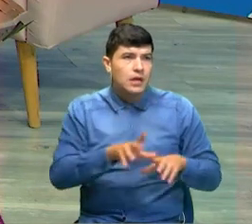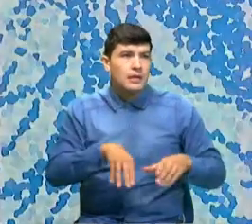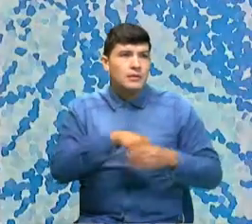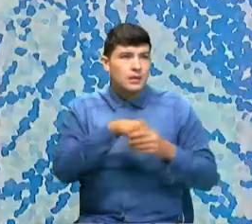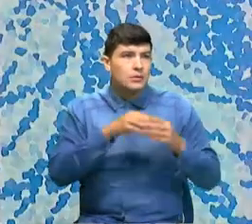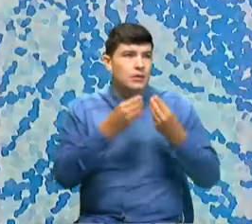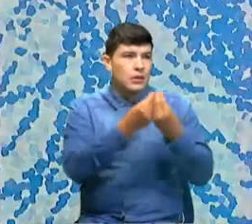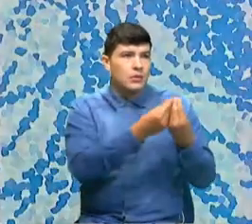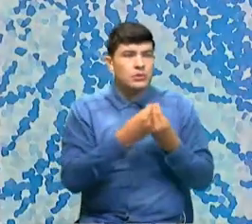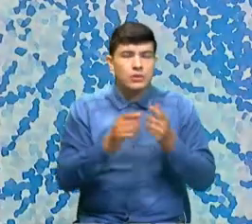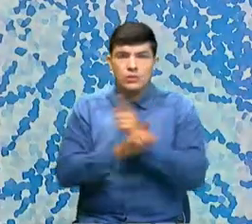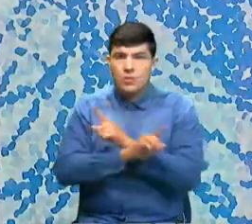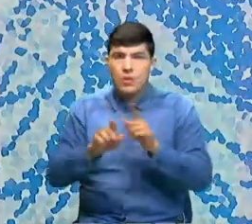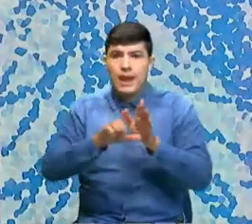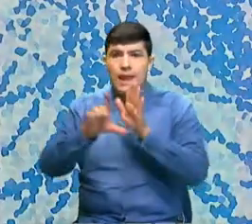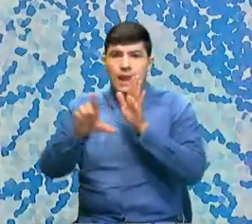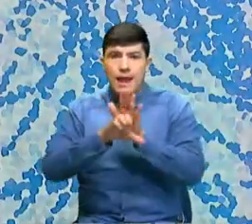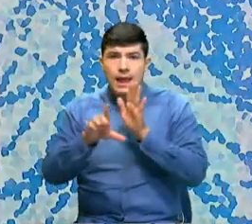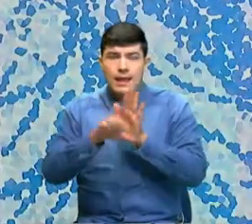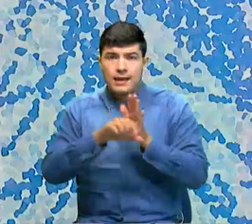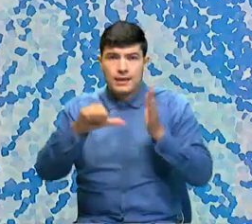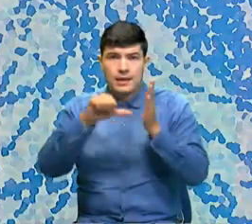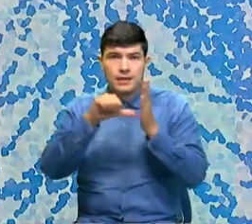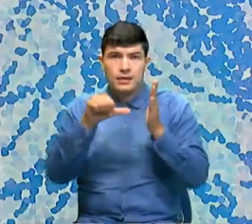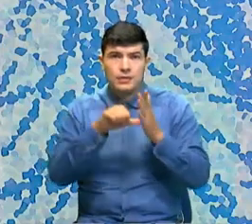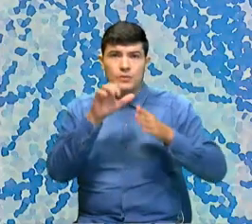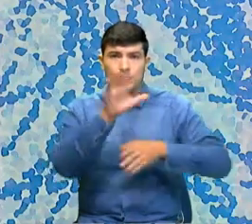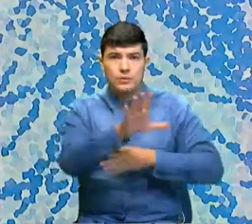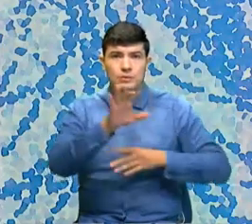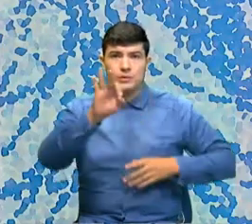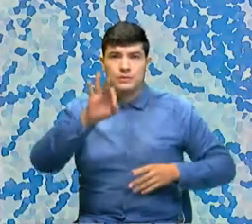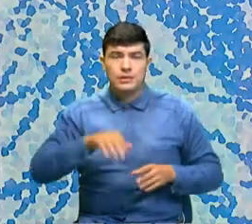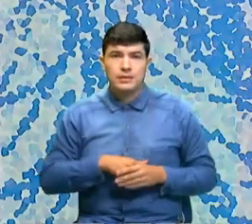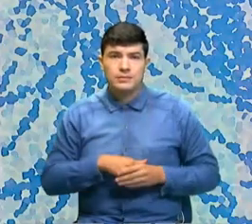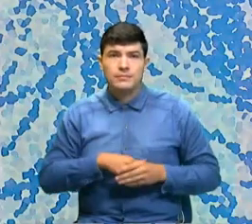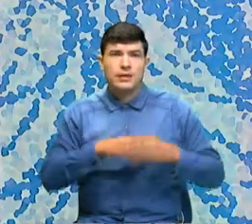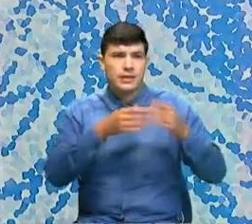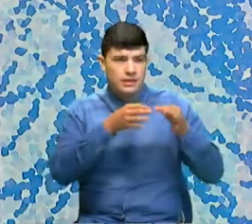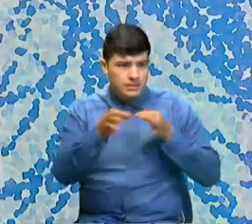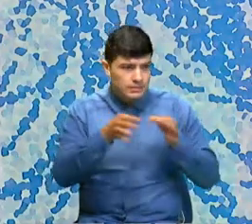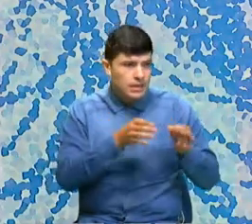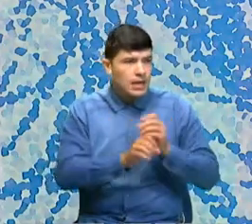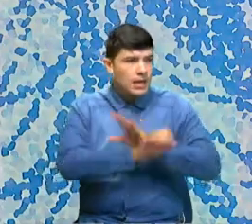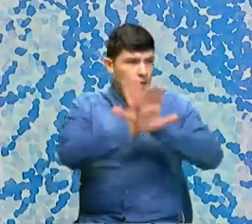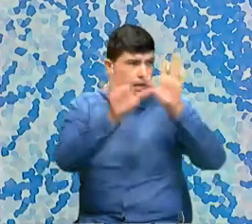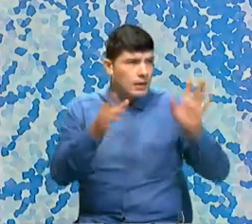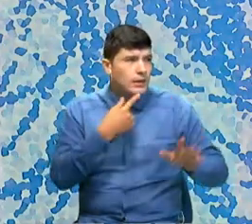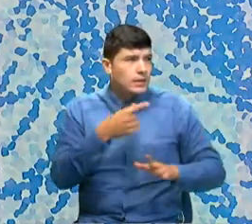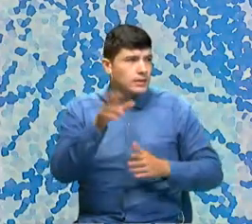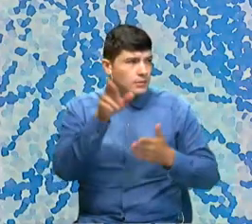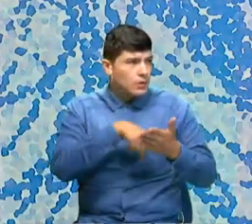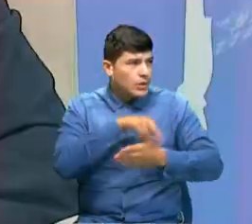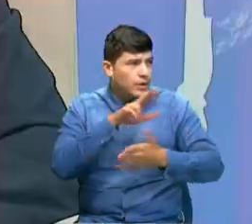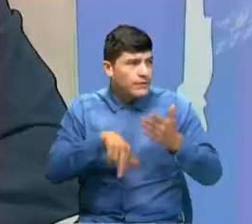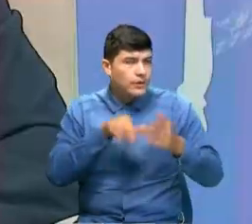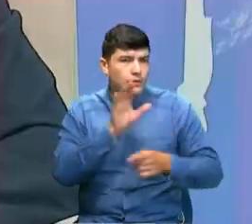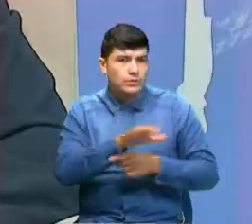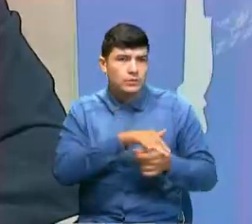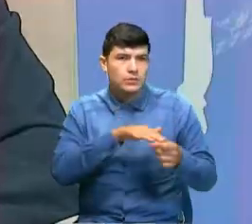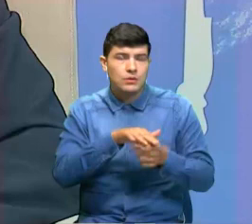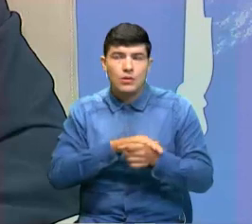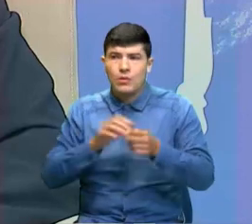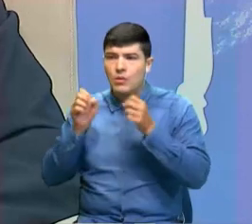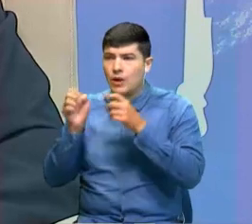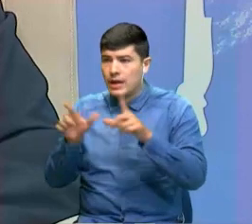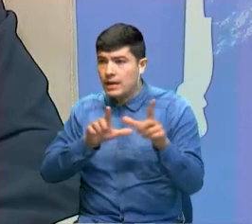Consejo. La ley en su artículo 53 en forma muy clara restringe dicha situación. Bueno,